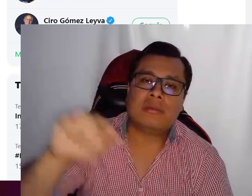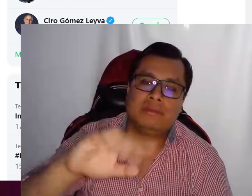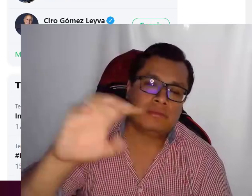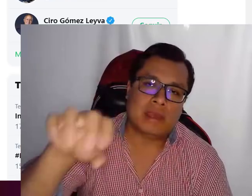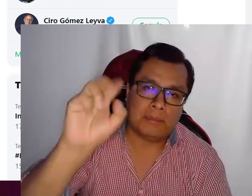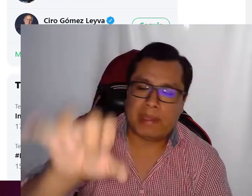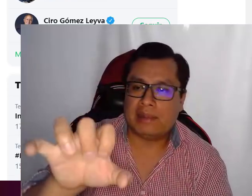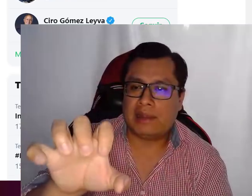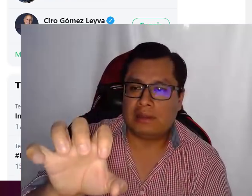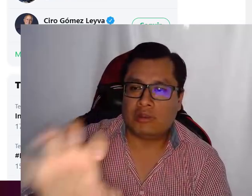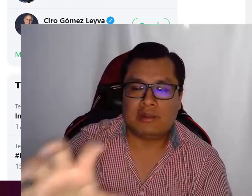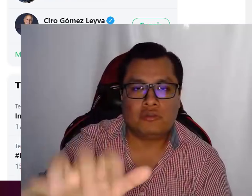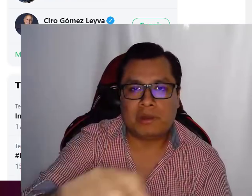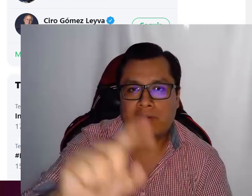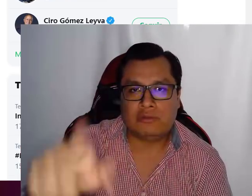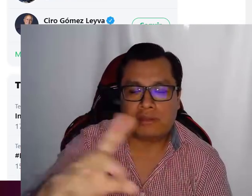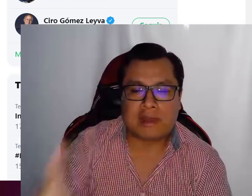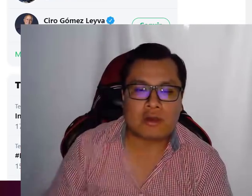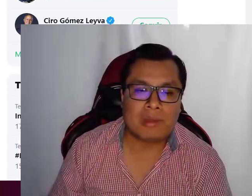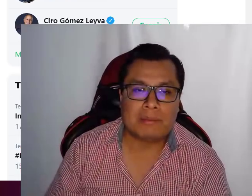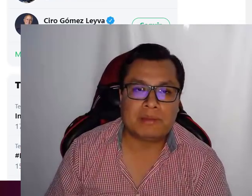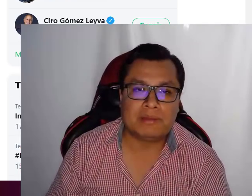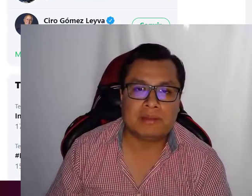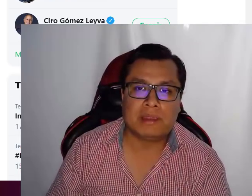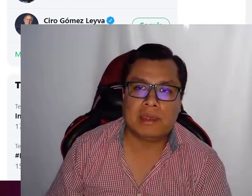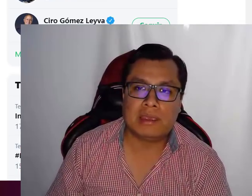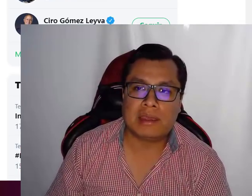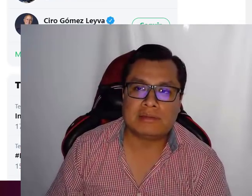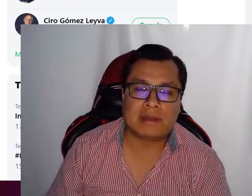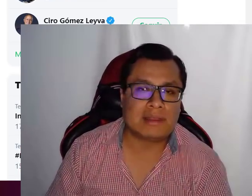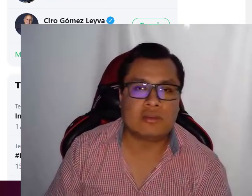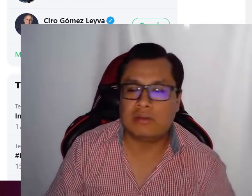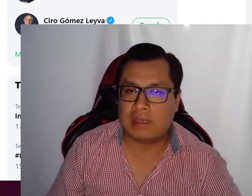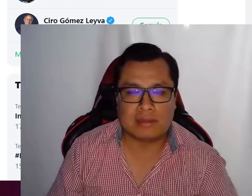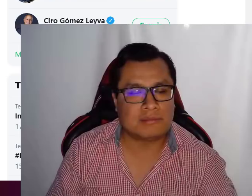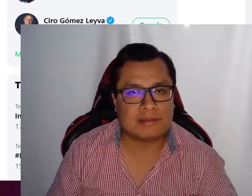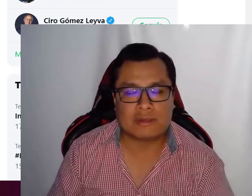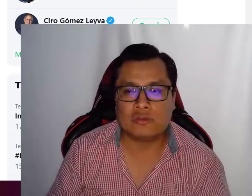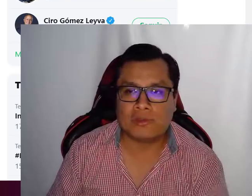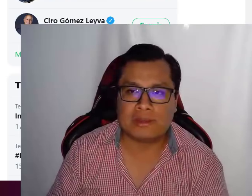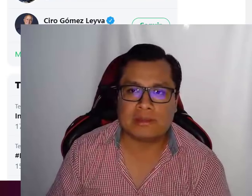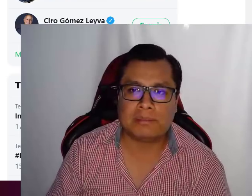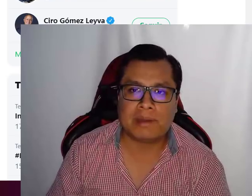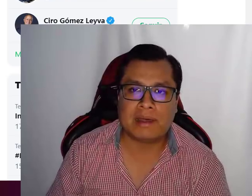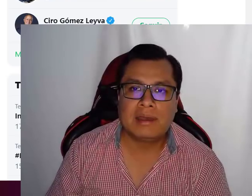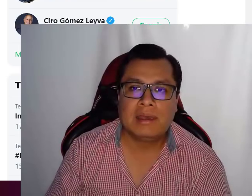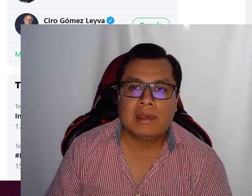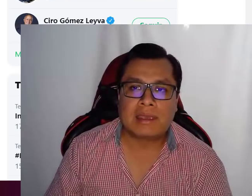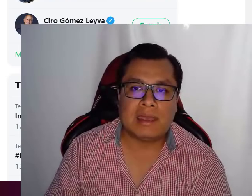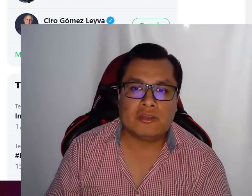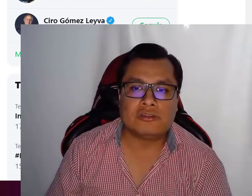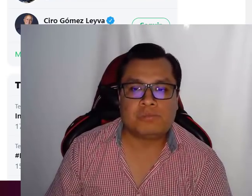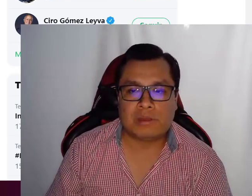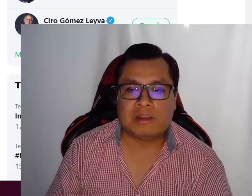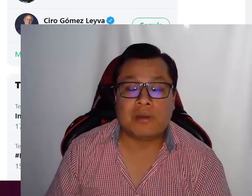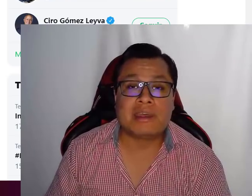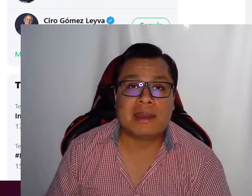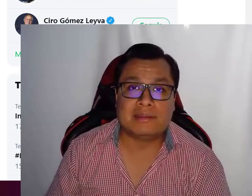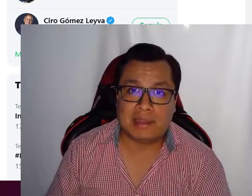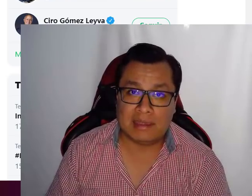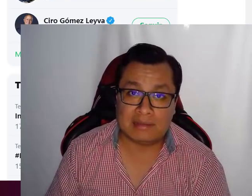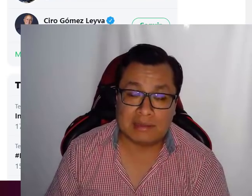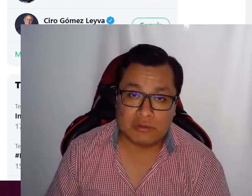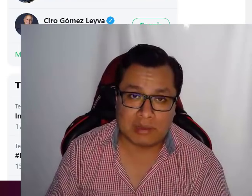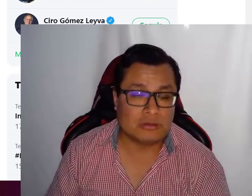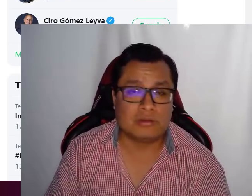los arroben, peguen el Twitter en su perfil, ustedes arroban al presidente y al secretario y es más que suficiente para que ellos pues les pueda